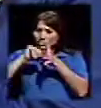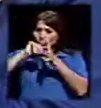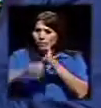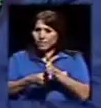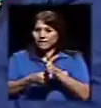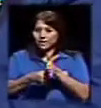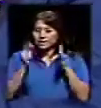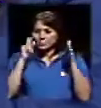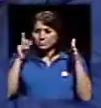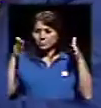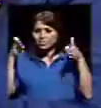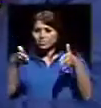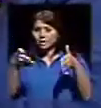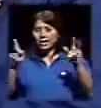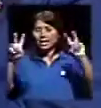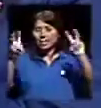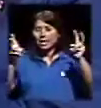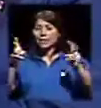tema de ese